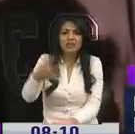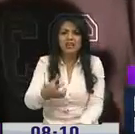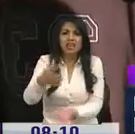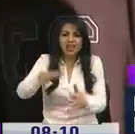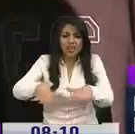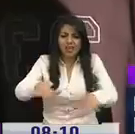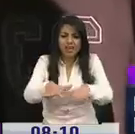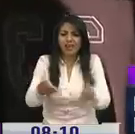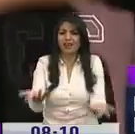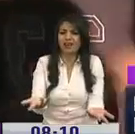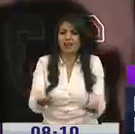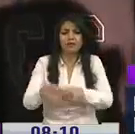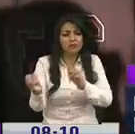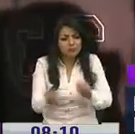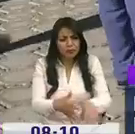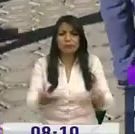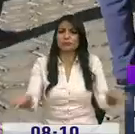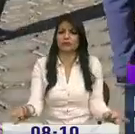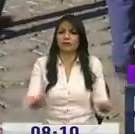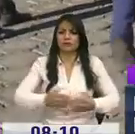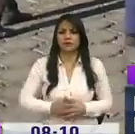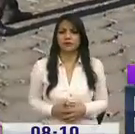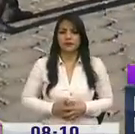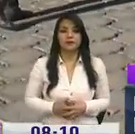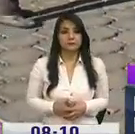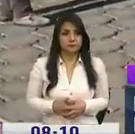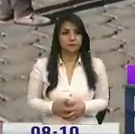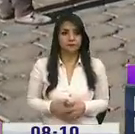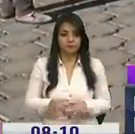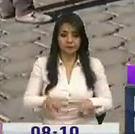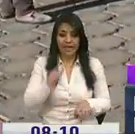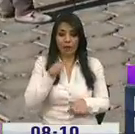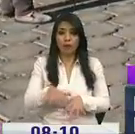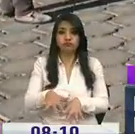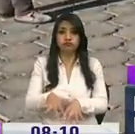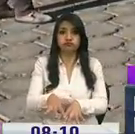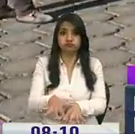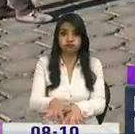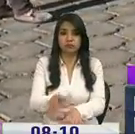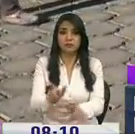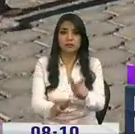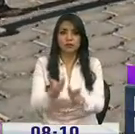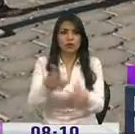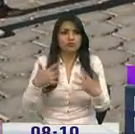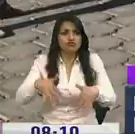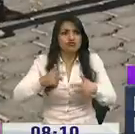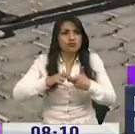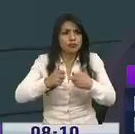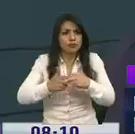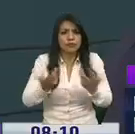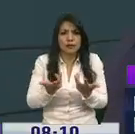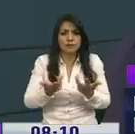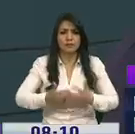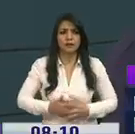tierra, de hierbas, lo que dejan ahí. Debido a la filtración de agua, los moradores comienzan a sufrir